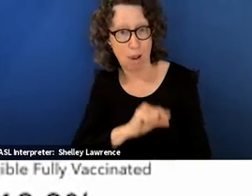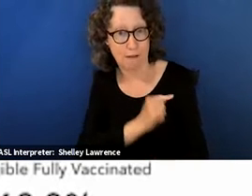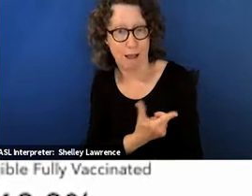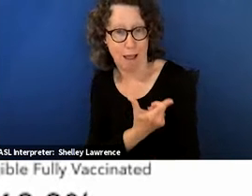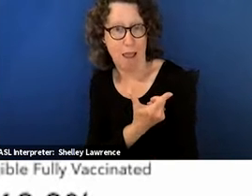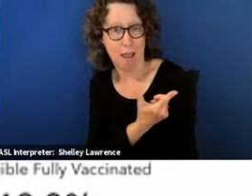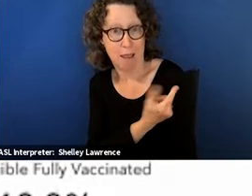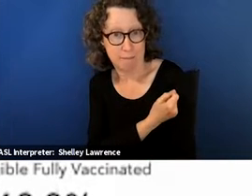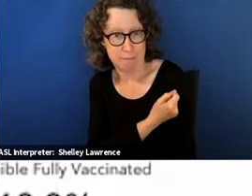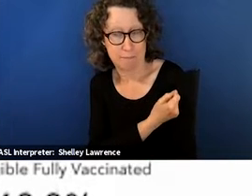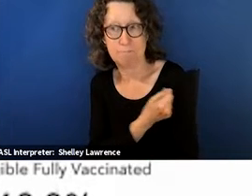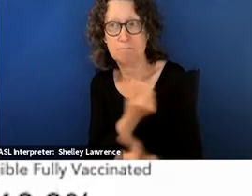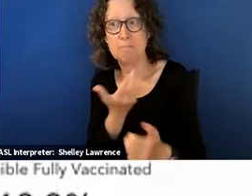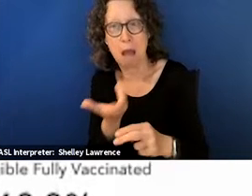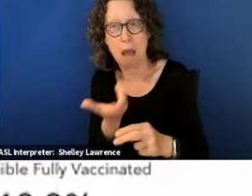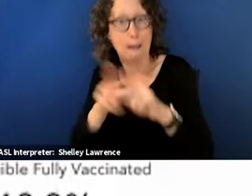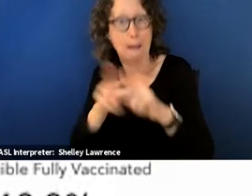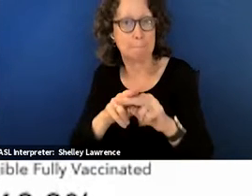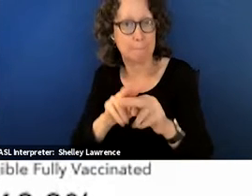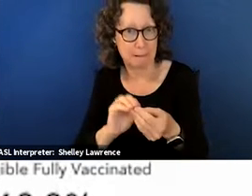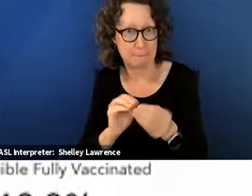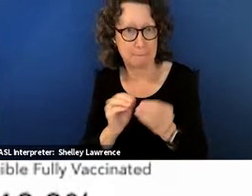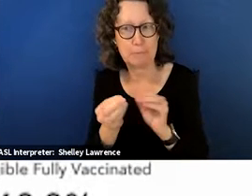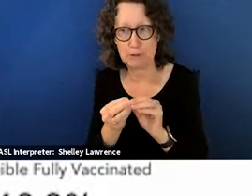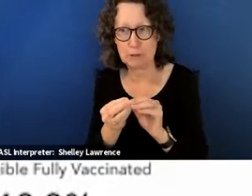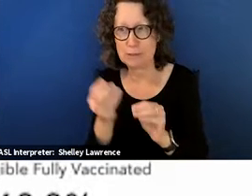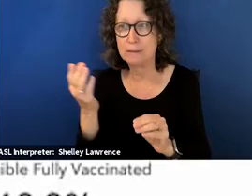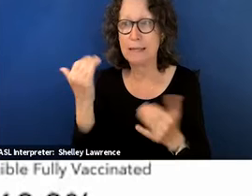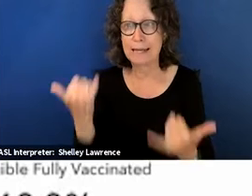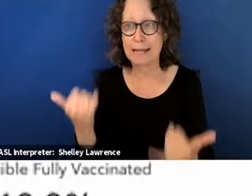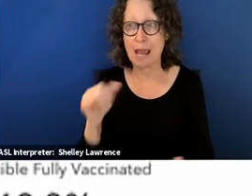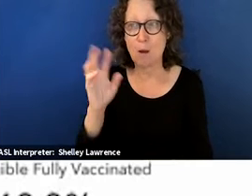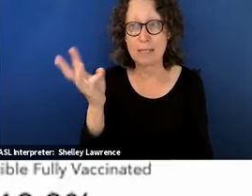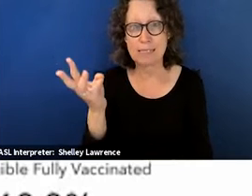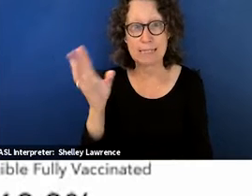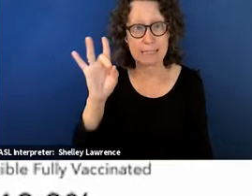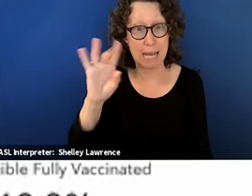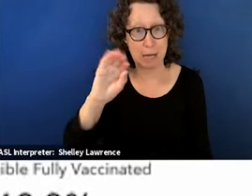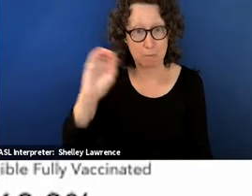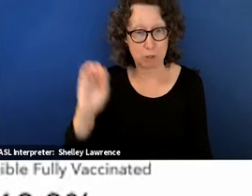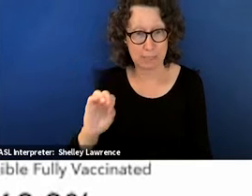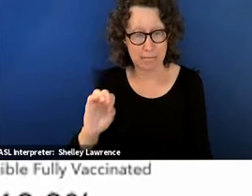de las personas elegibles en el condado, eso ha subido a